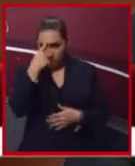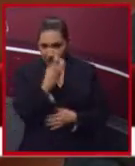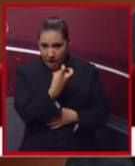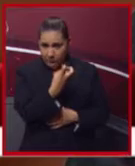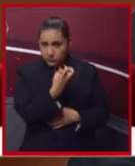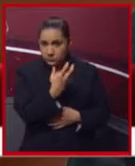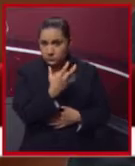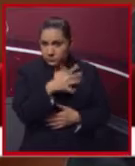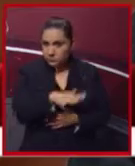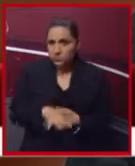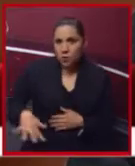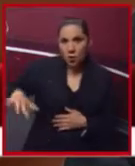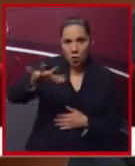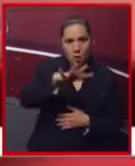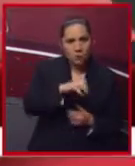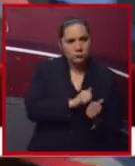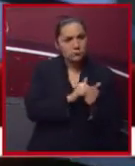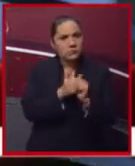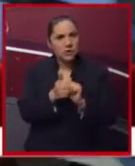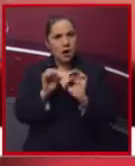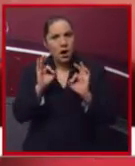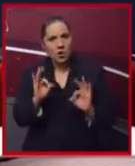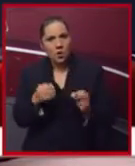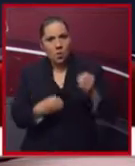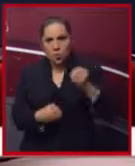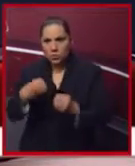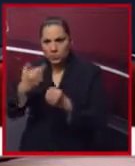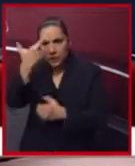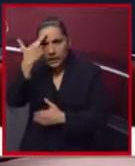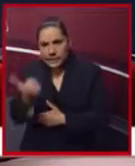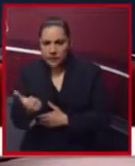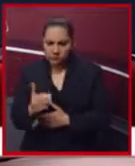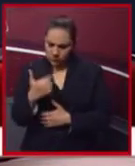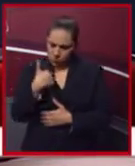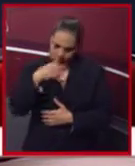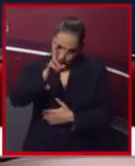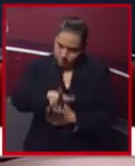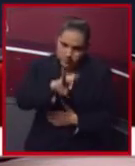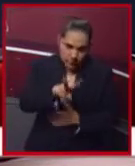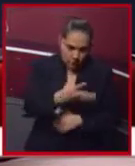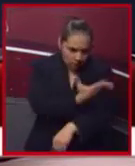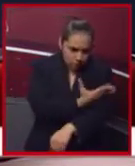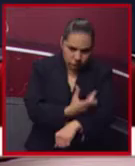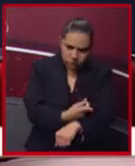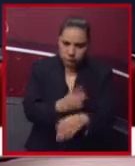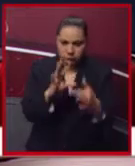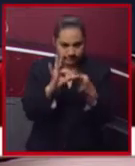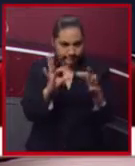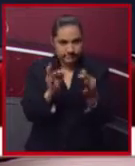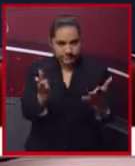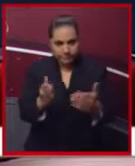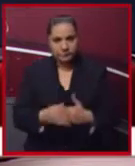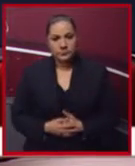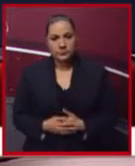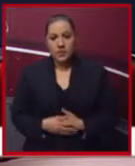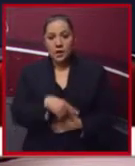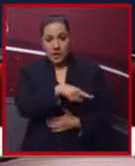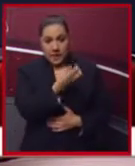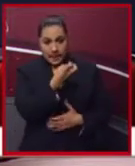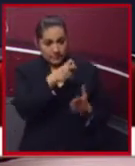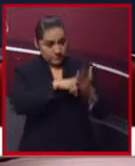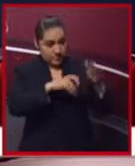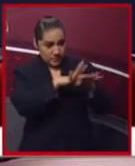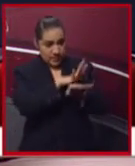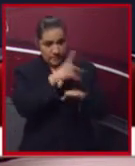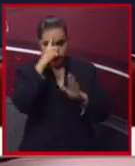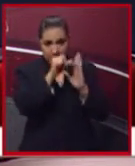este tema. Lo quiero decir abiertamente. Dejando muy claro que estoy total y absolutamente en contra de esta reforma al artículo